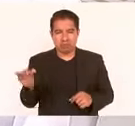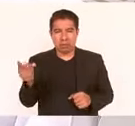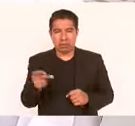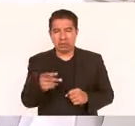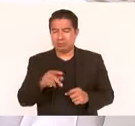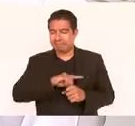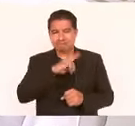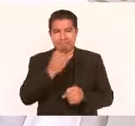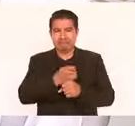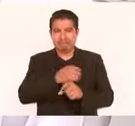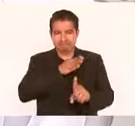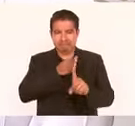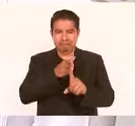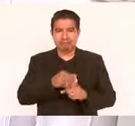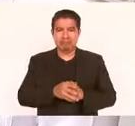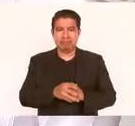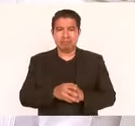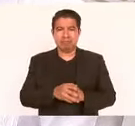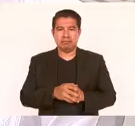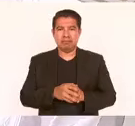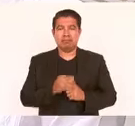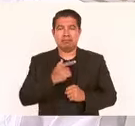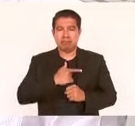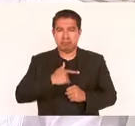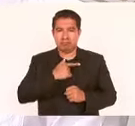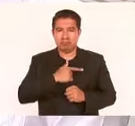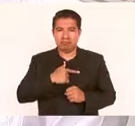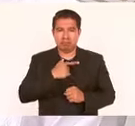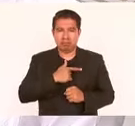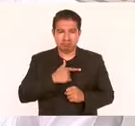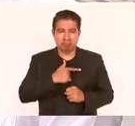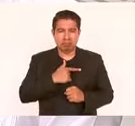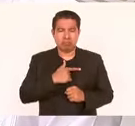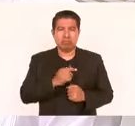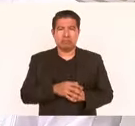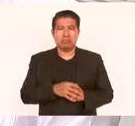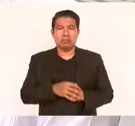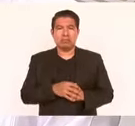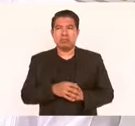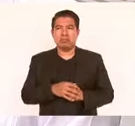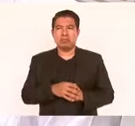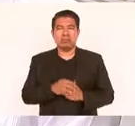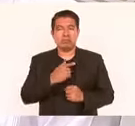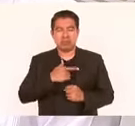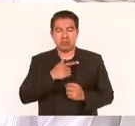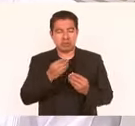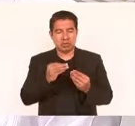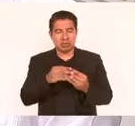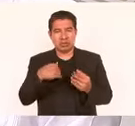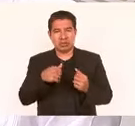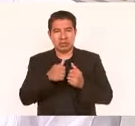los pobres. Me da mucho gusto Y así termino estar